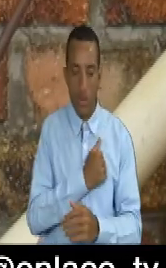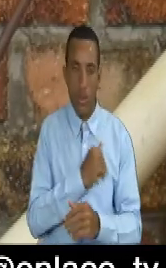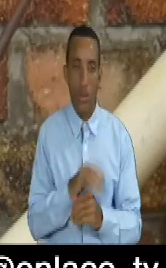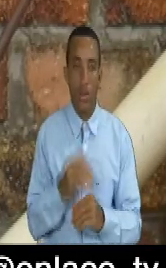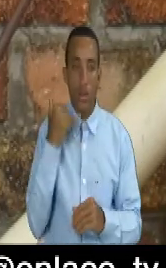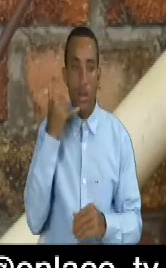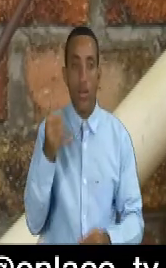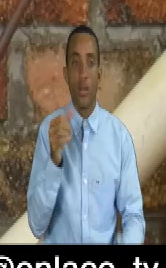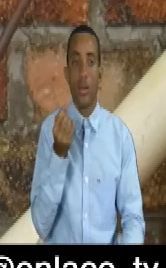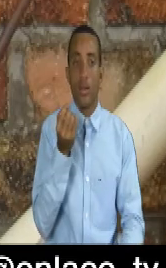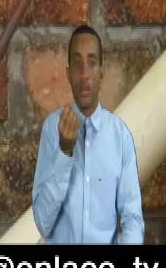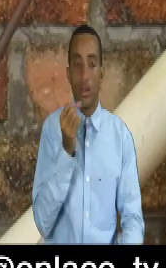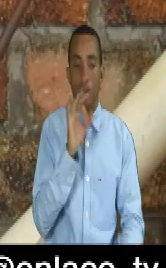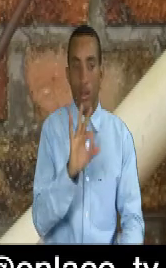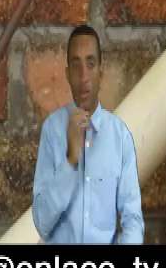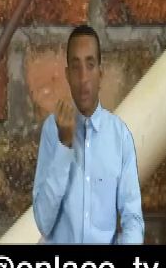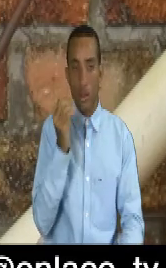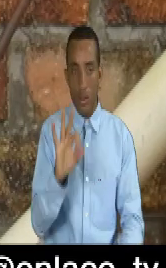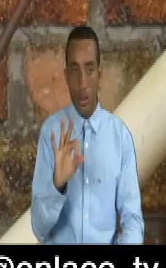al